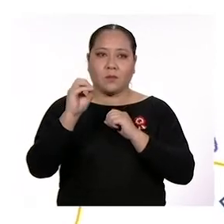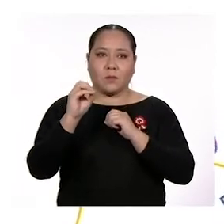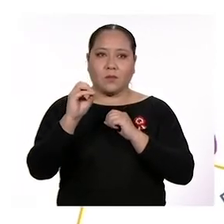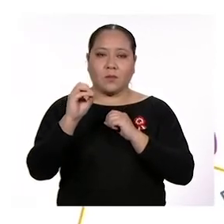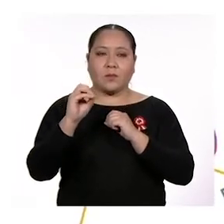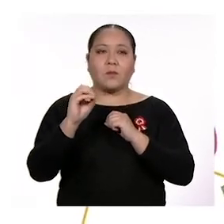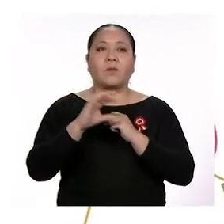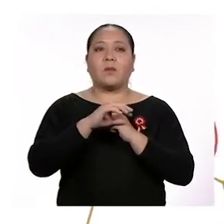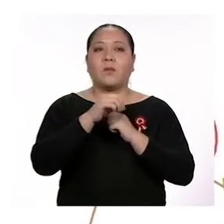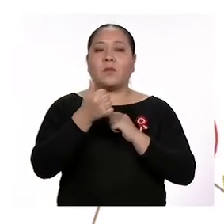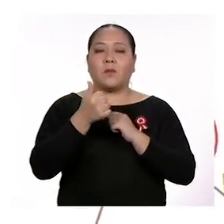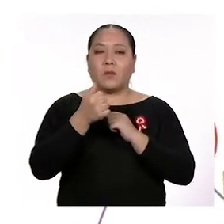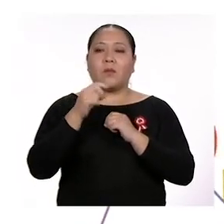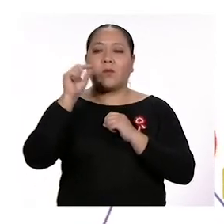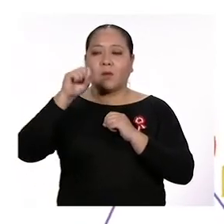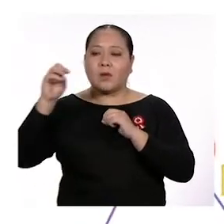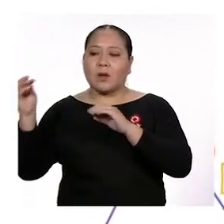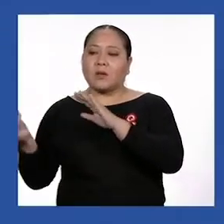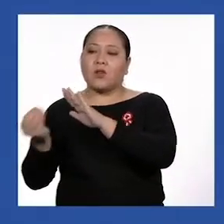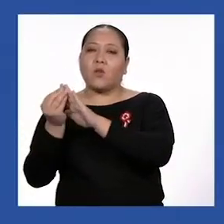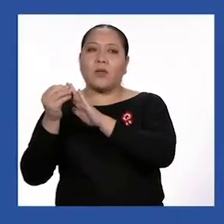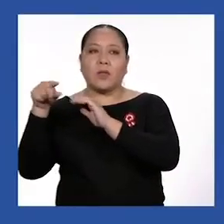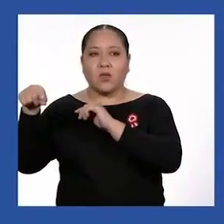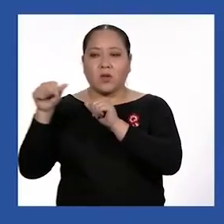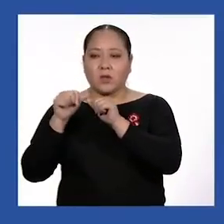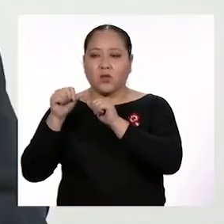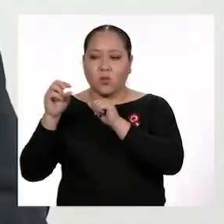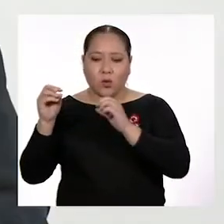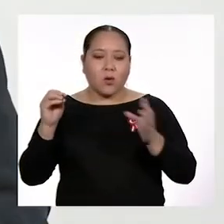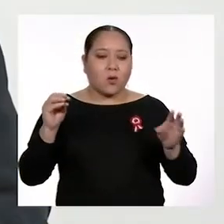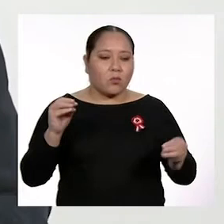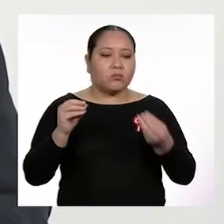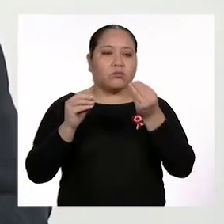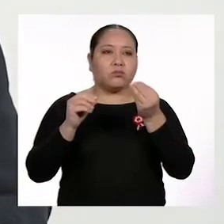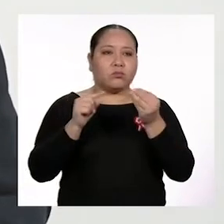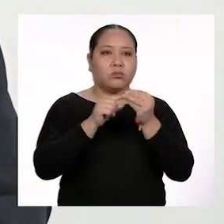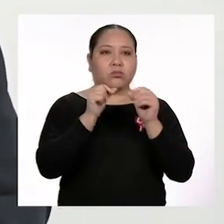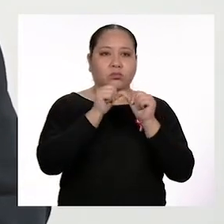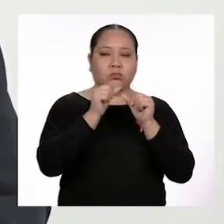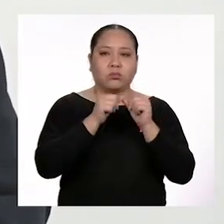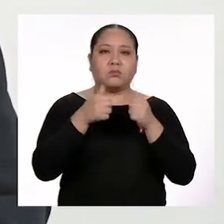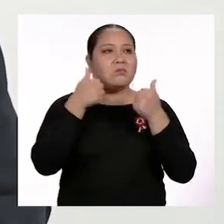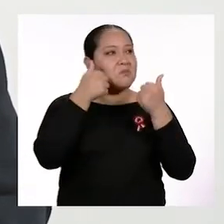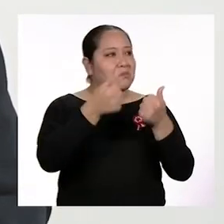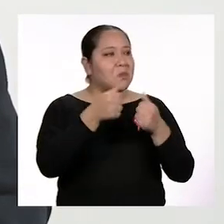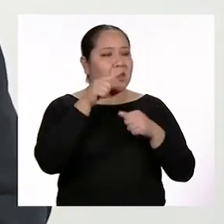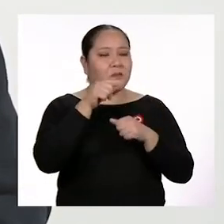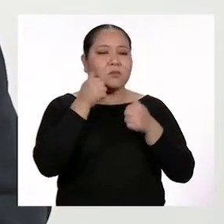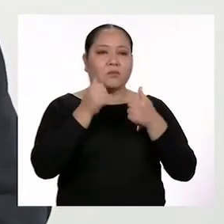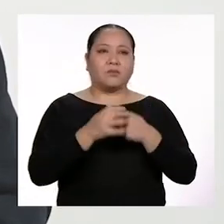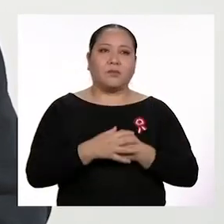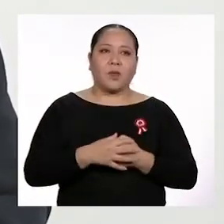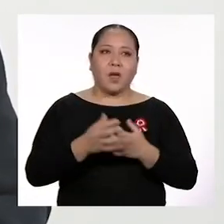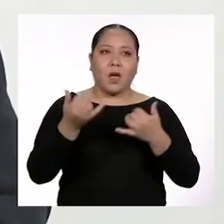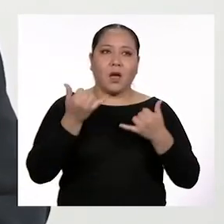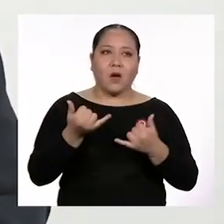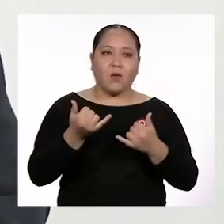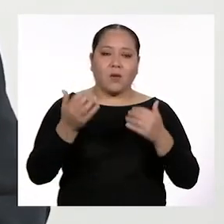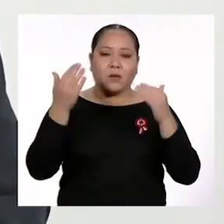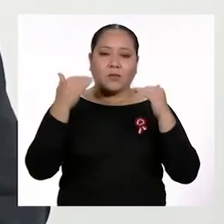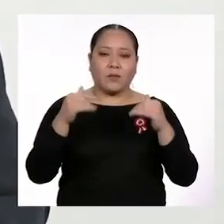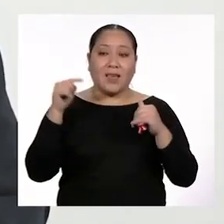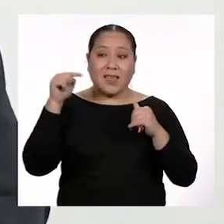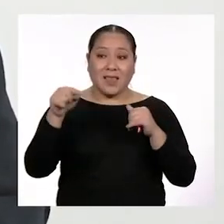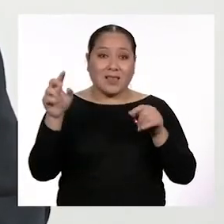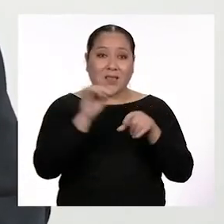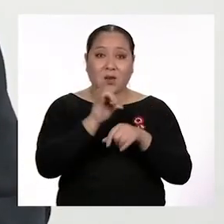palabras, se está considerando los extremos. Lo estás haciendo muy bien. Ahora, en el